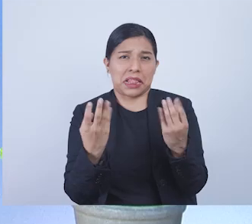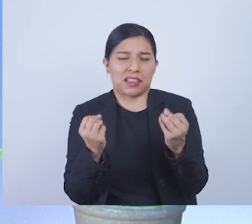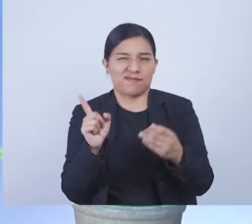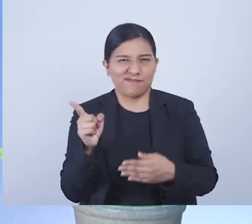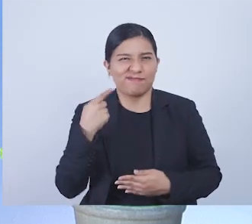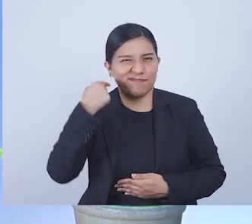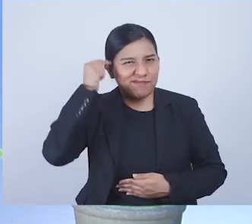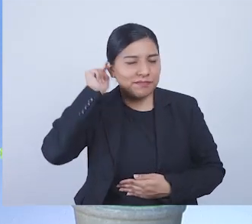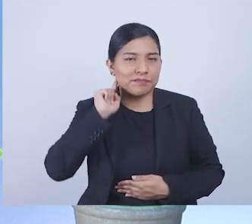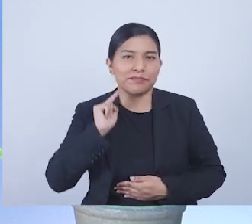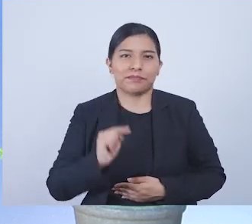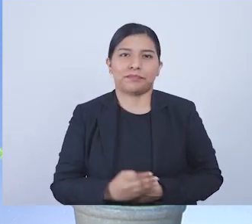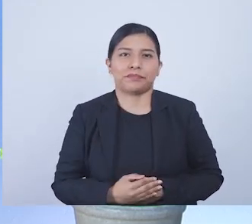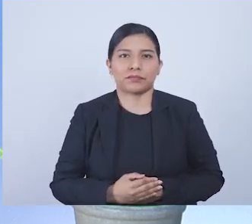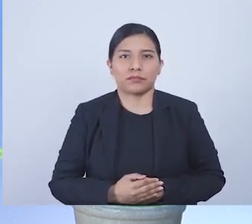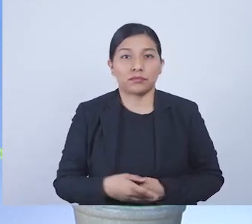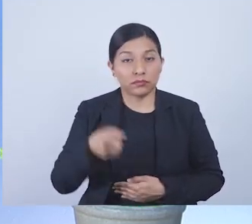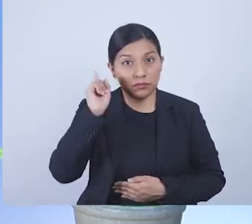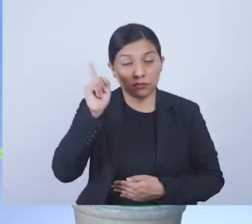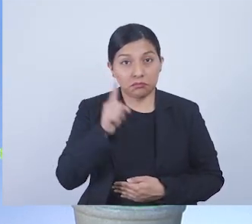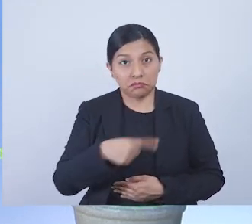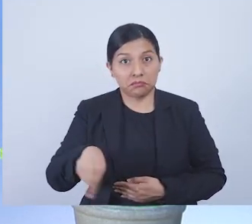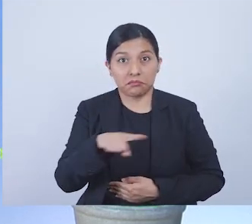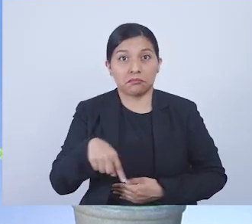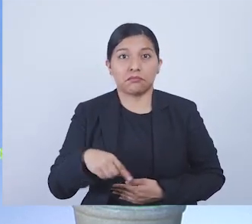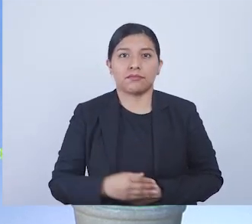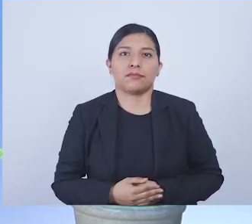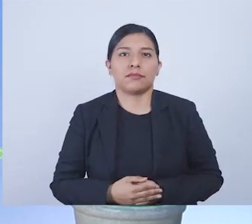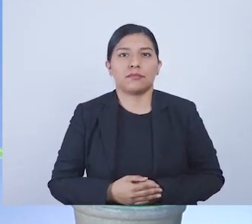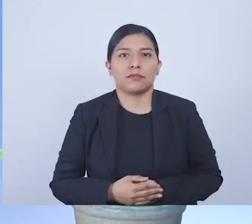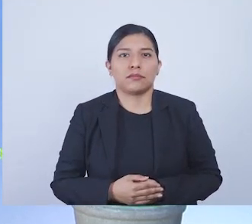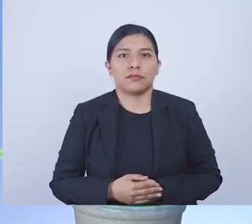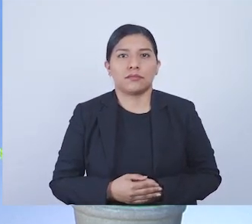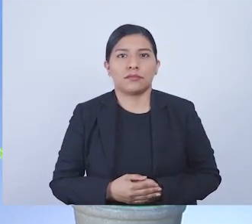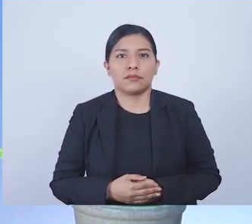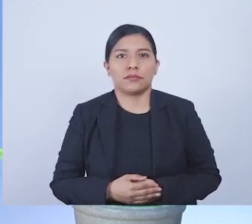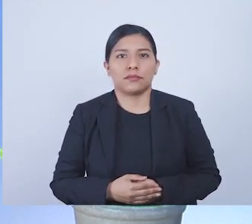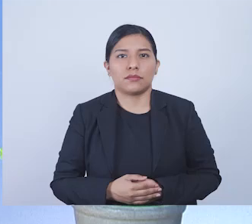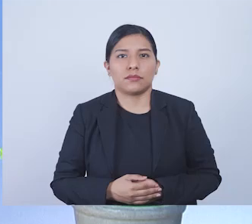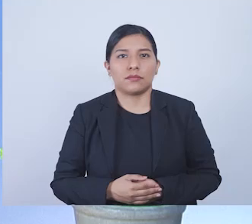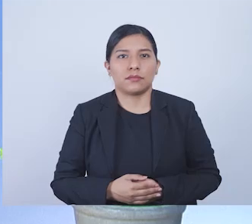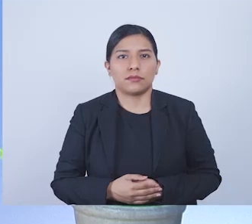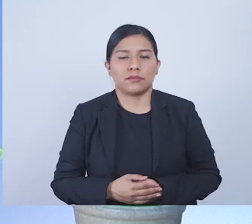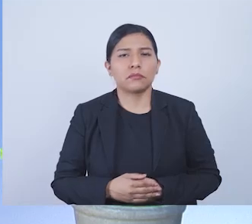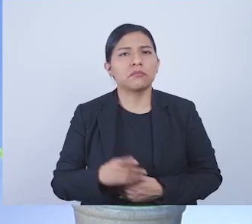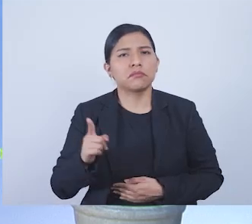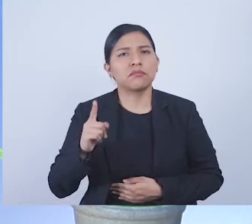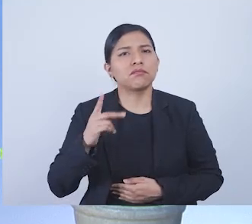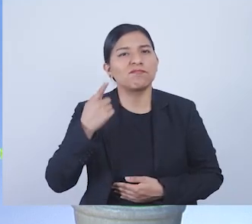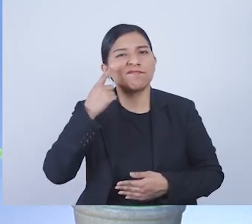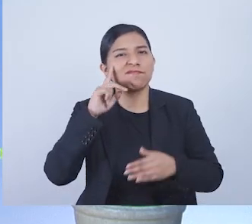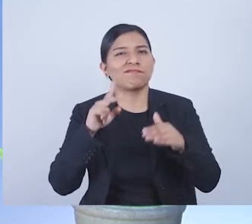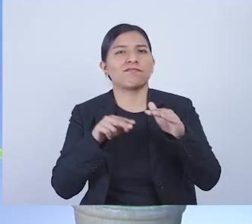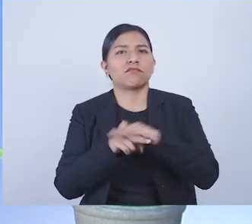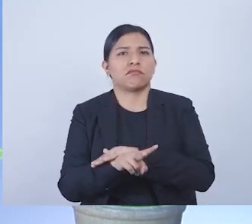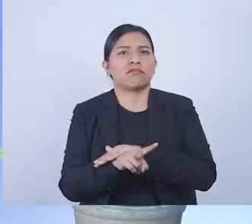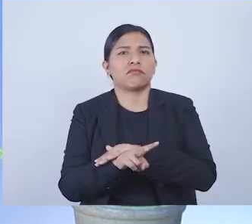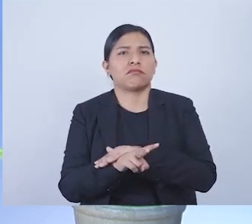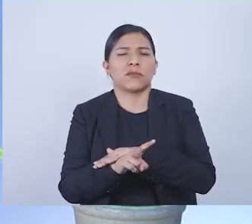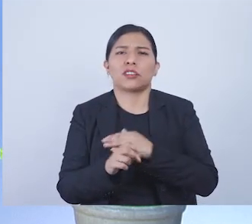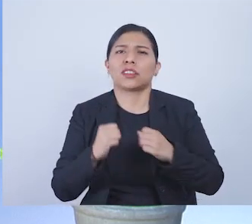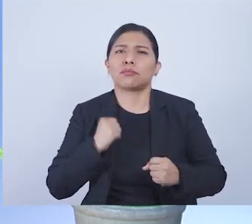Hernández, que los maestros habían salido con un enfoque